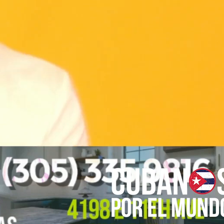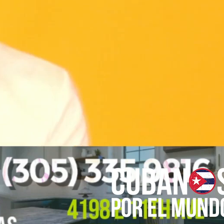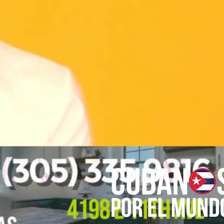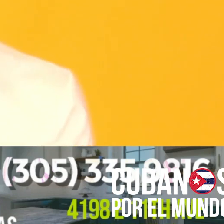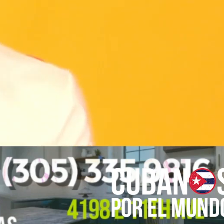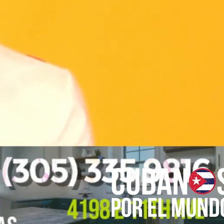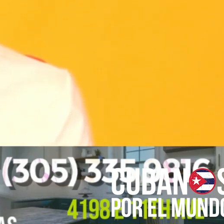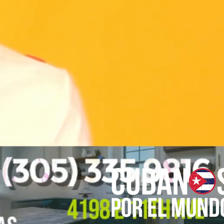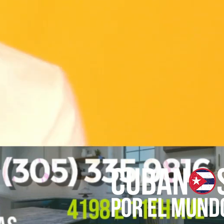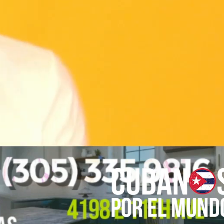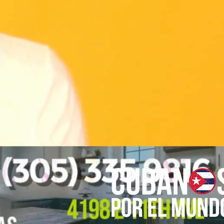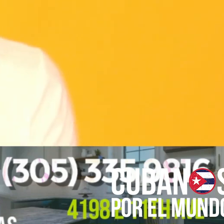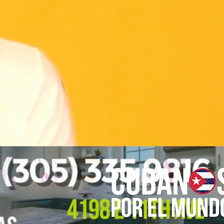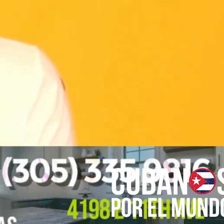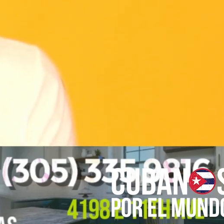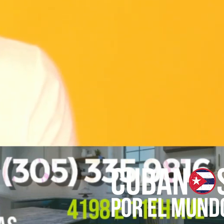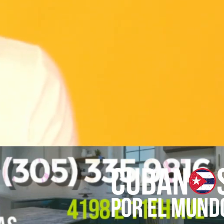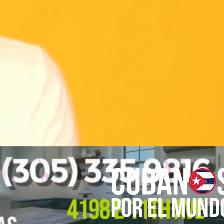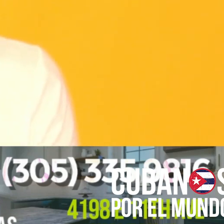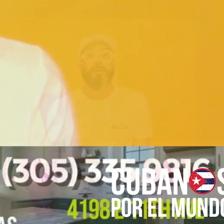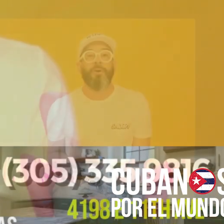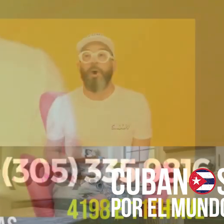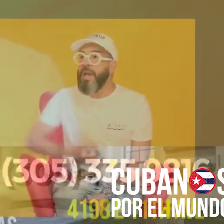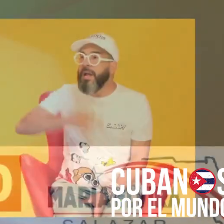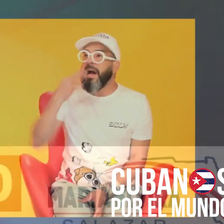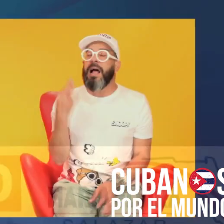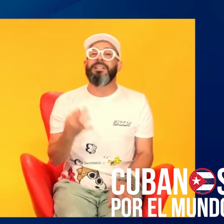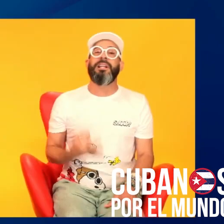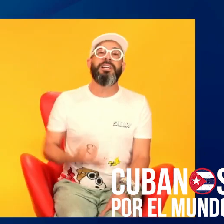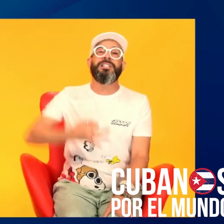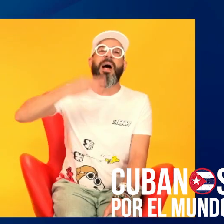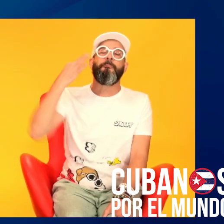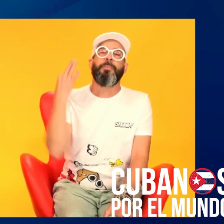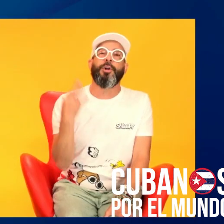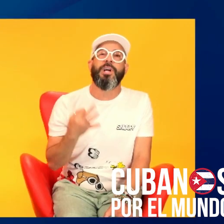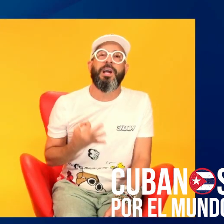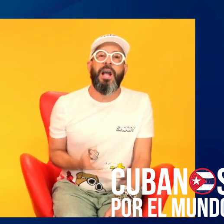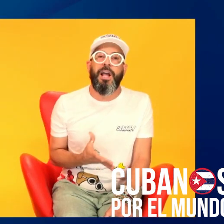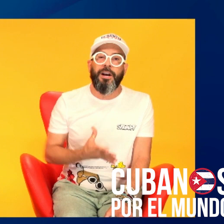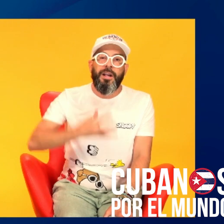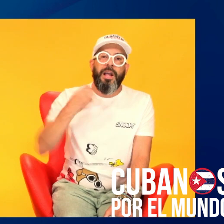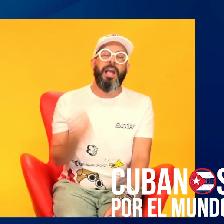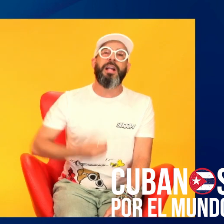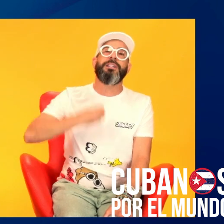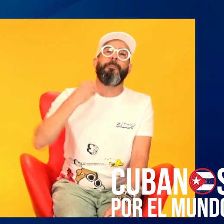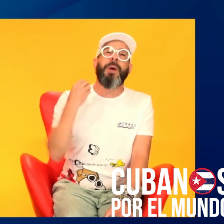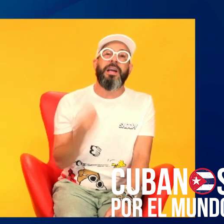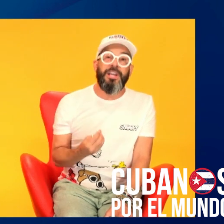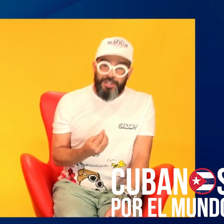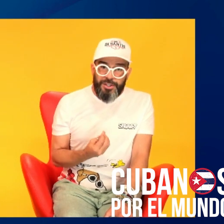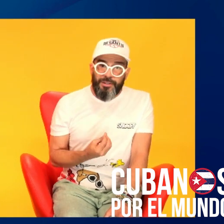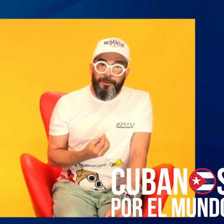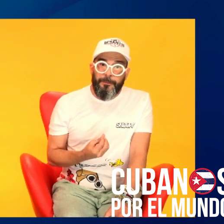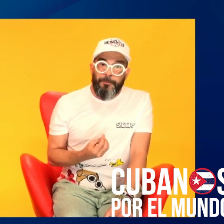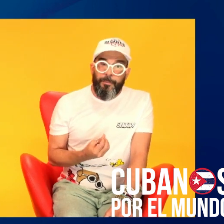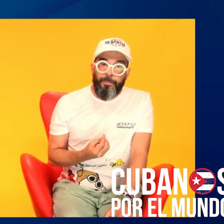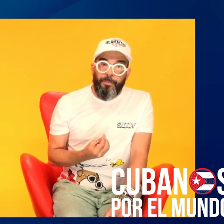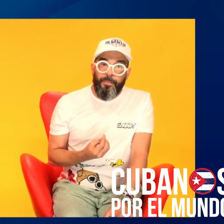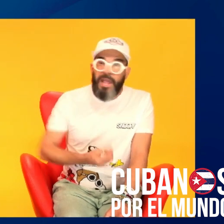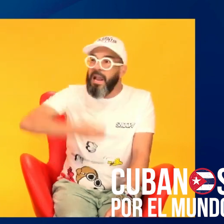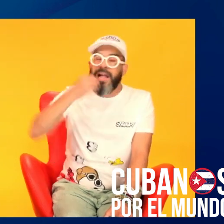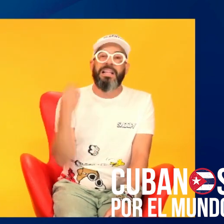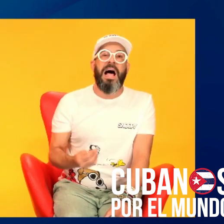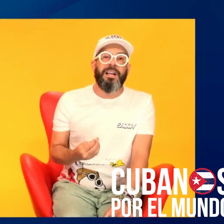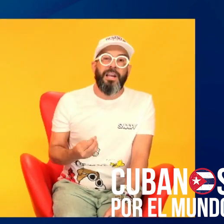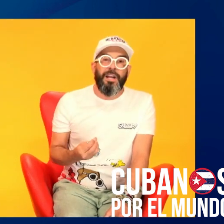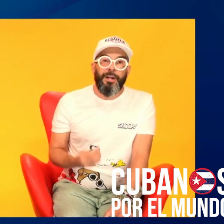ciudadanos norteamericanos. Oye, que garantizan proteger este país